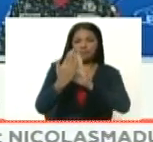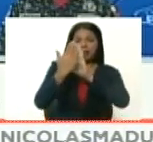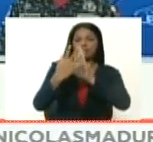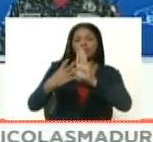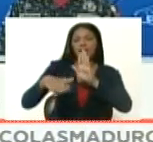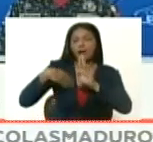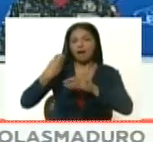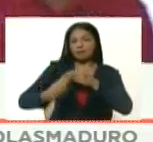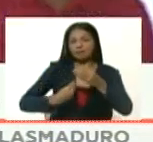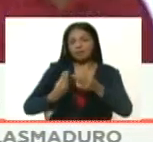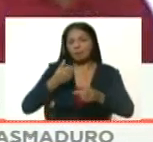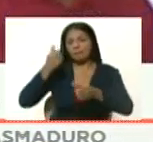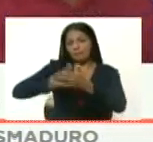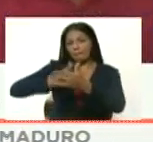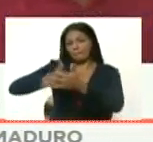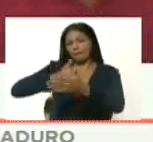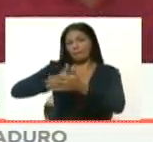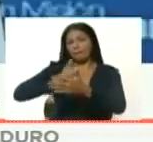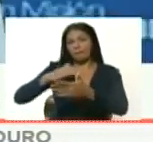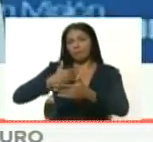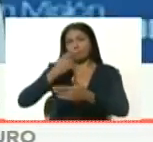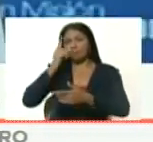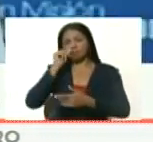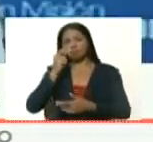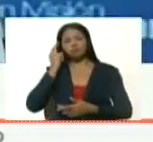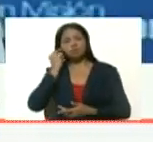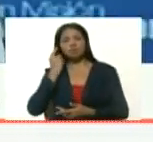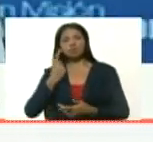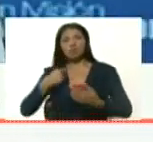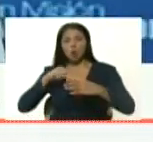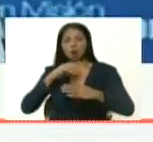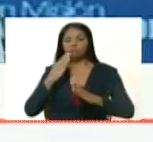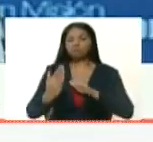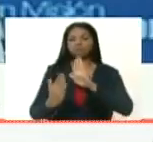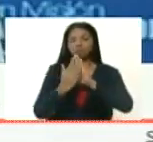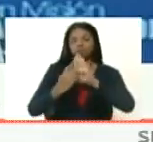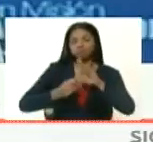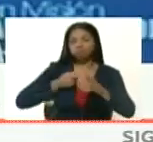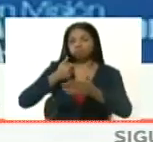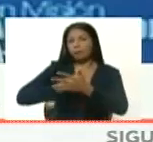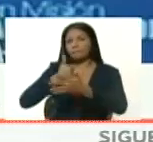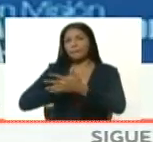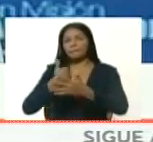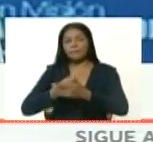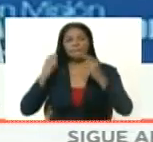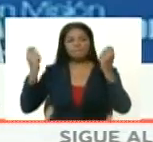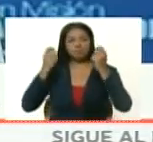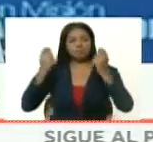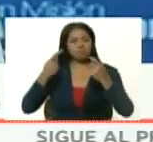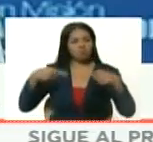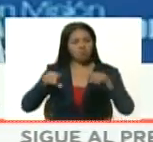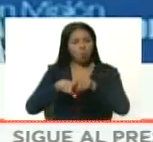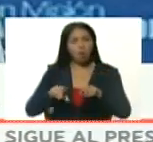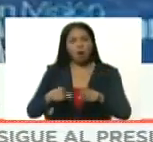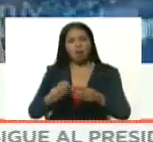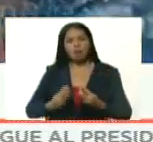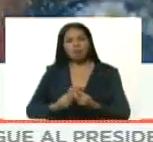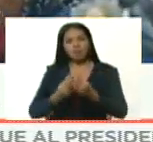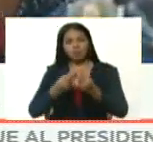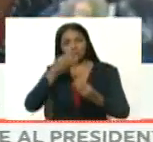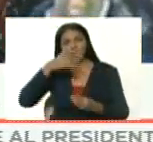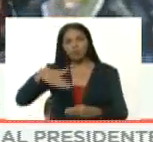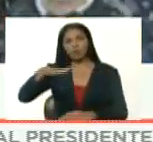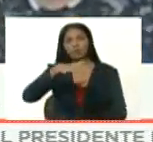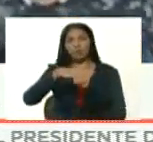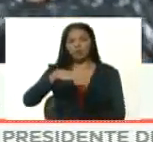Ir adelante en la batalla, muchacho, muchacha, ir adelante en la batalla, vanguardia, junto al pueblo, de